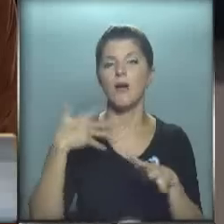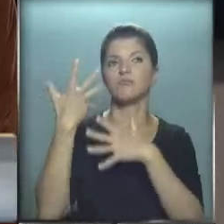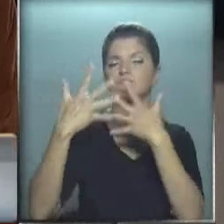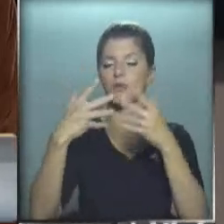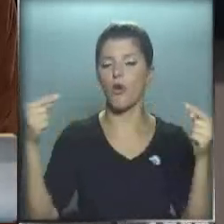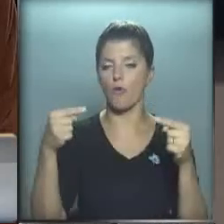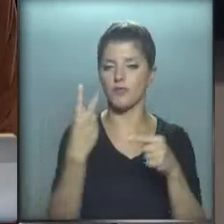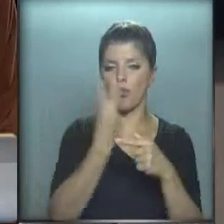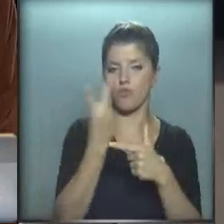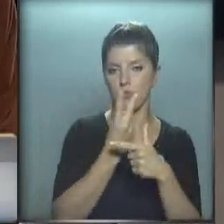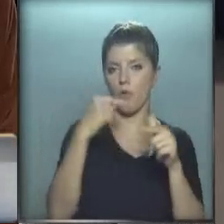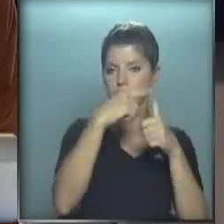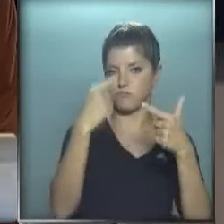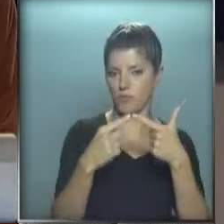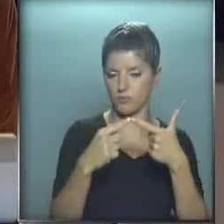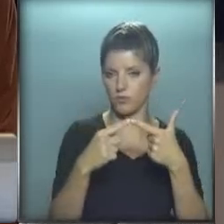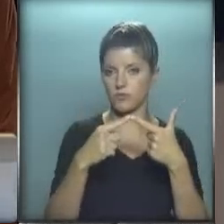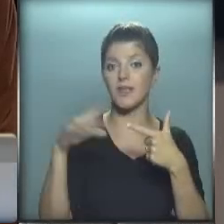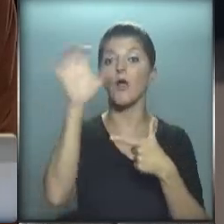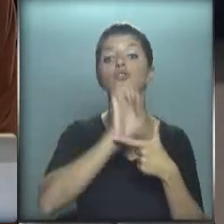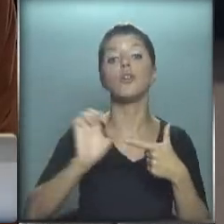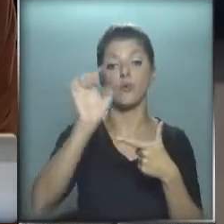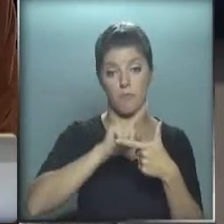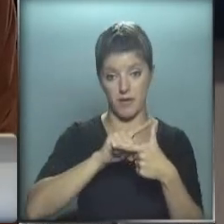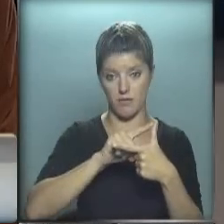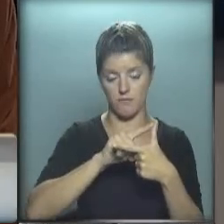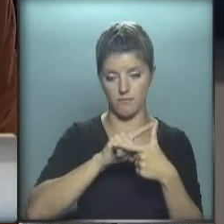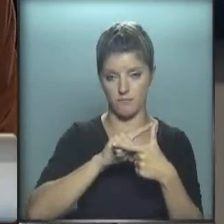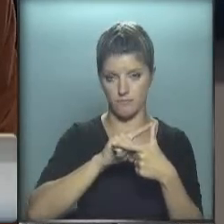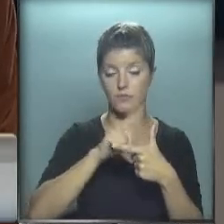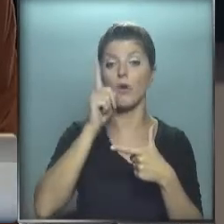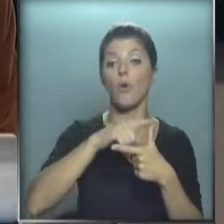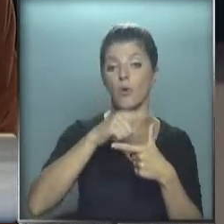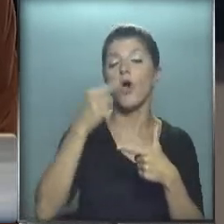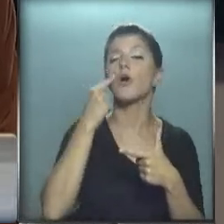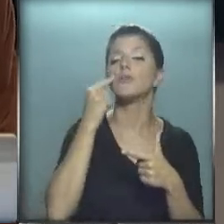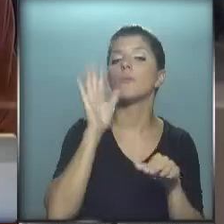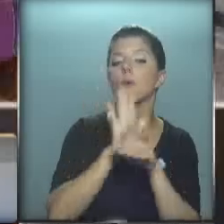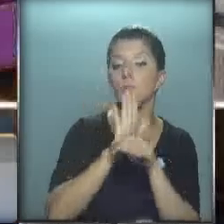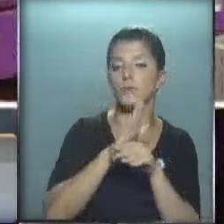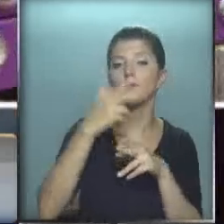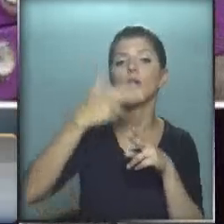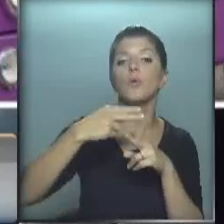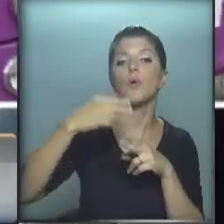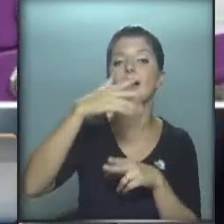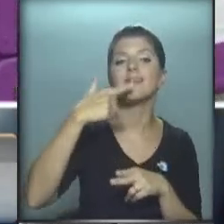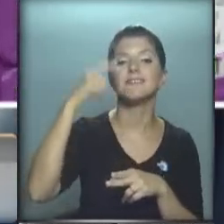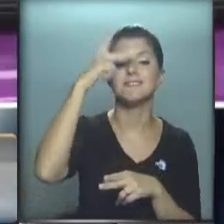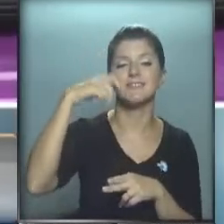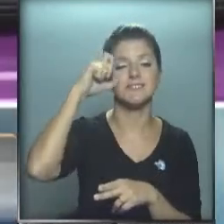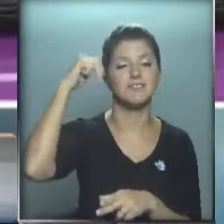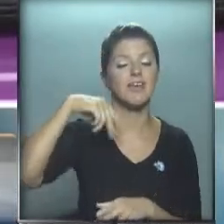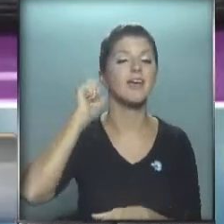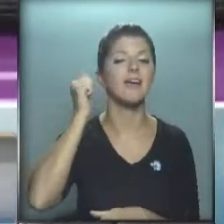aspectos de lo que es la la la Unión Europea por un lado lo que se llama conoce como el espacio schengen que es el espacio de libre